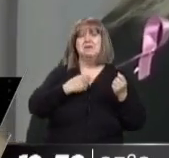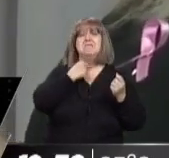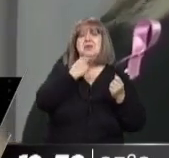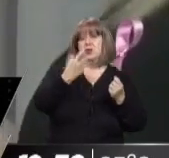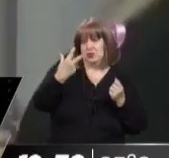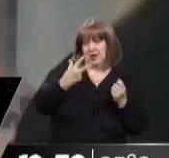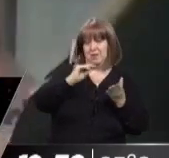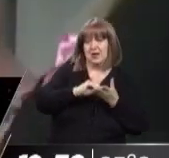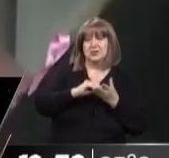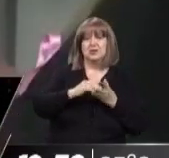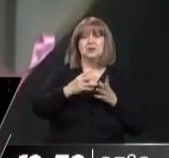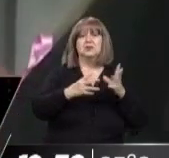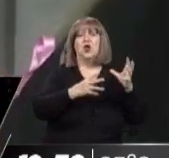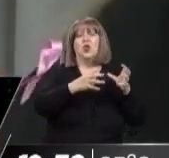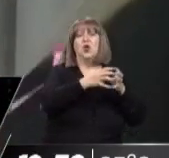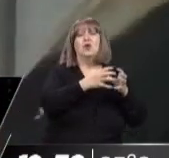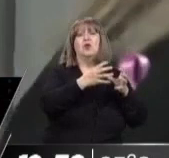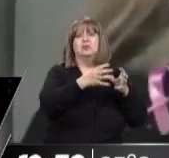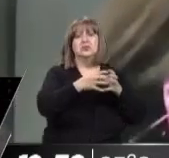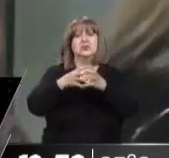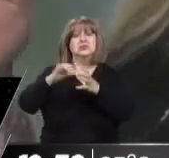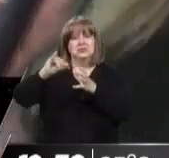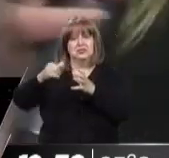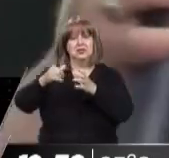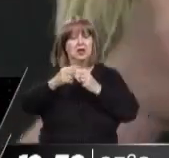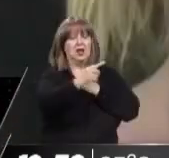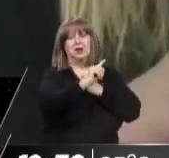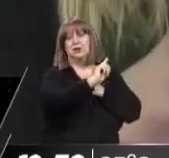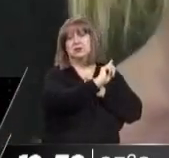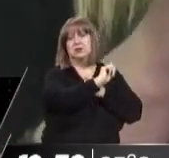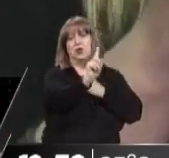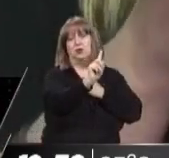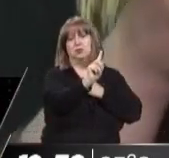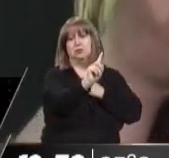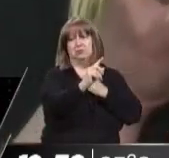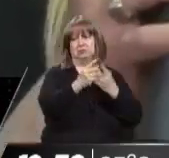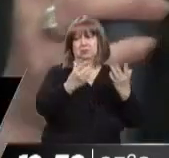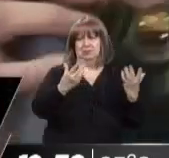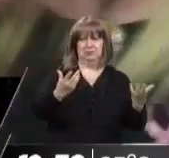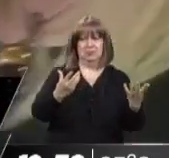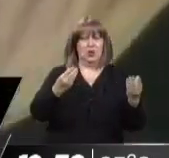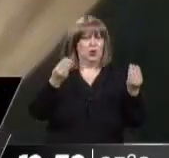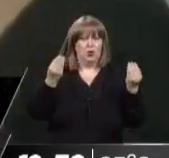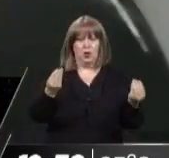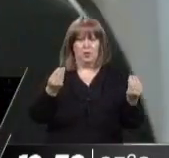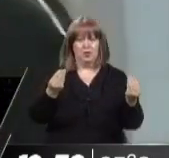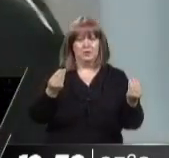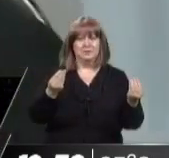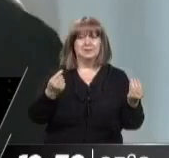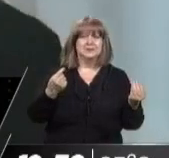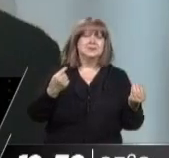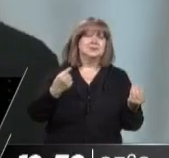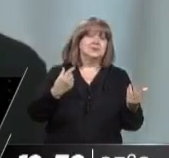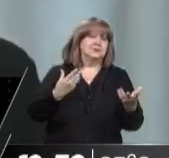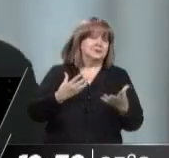cubrir agradecemos mucho la historia Ivana Juan muy amables también gracias al abogado Maximiliano legrand por esta historia que